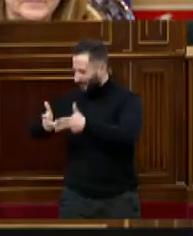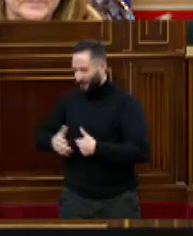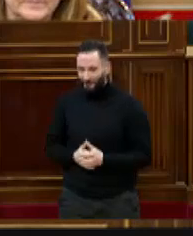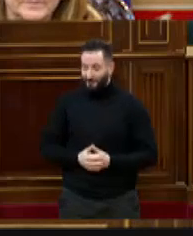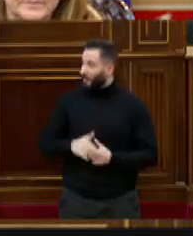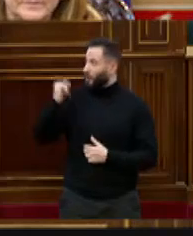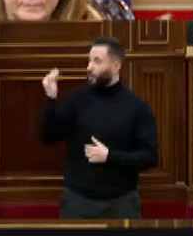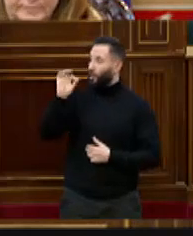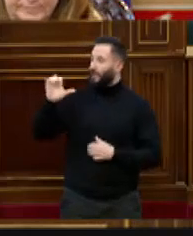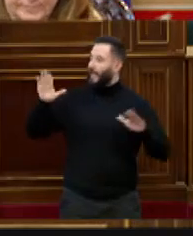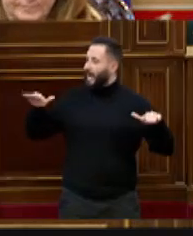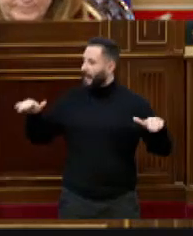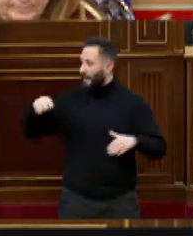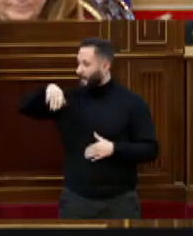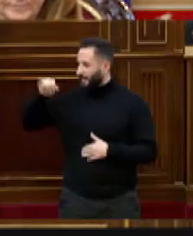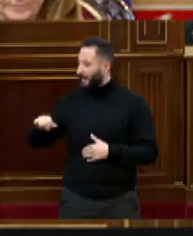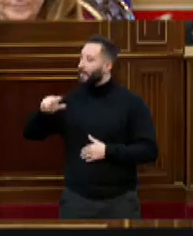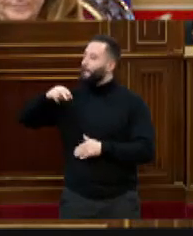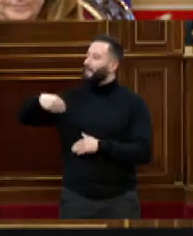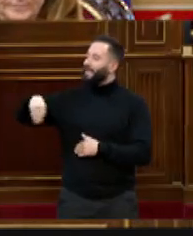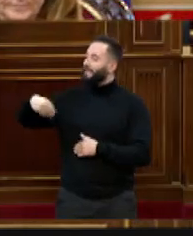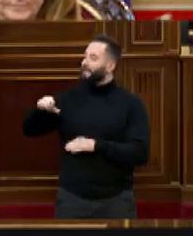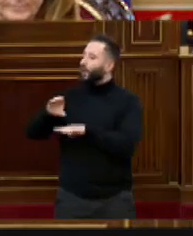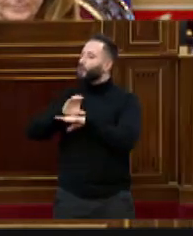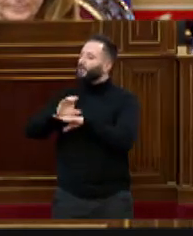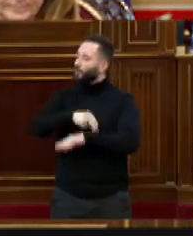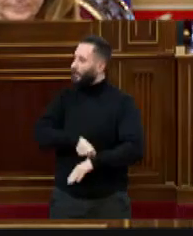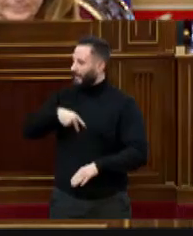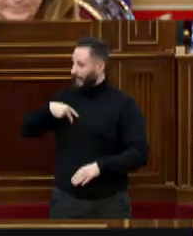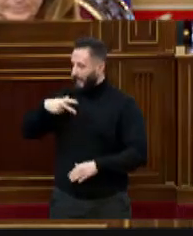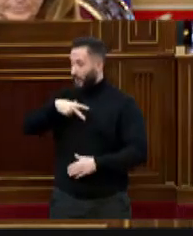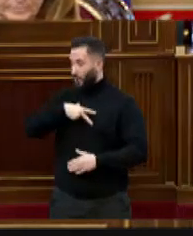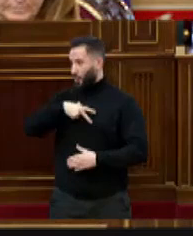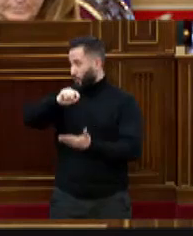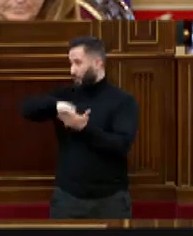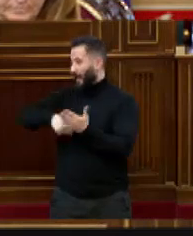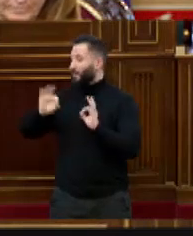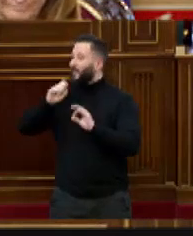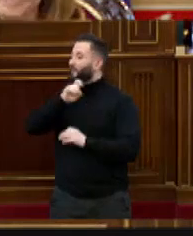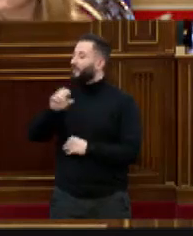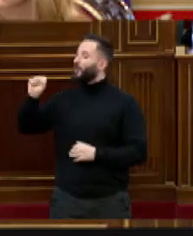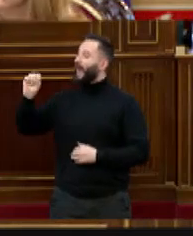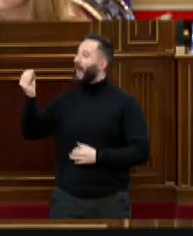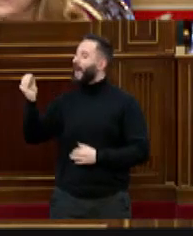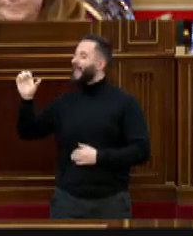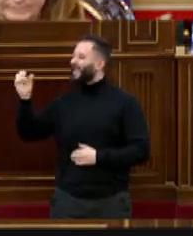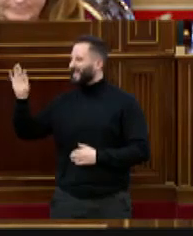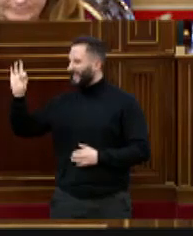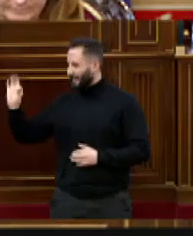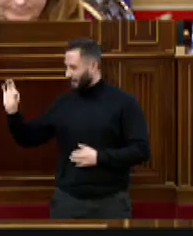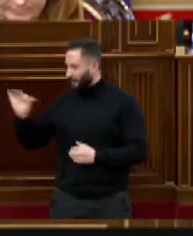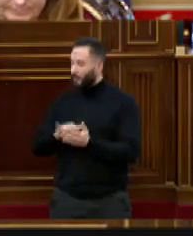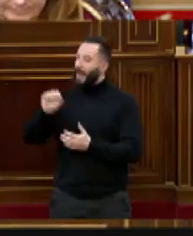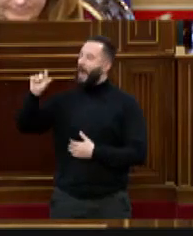José Ángel Martínez presidente del Consejo general del notariado y de la fundación arquitas almudena Castro Girona